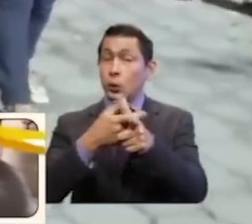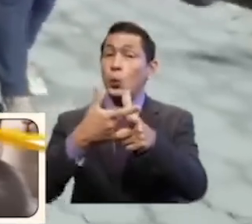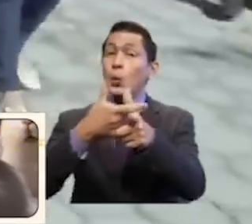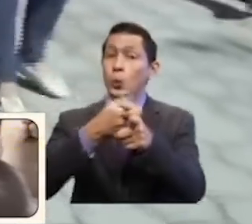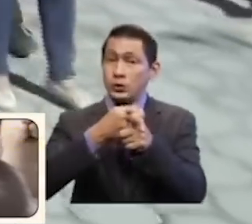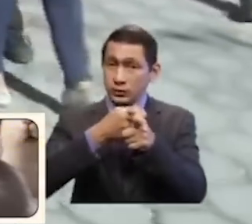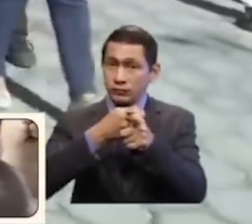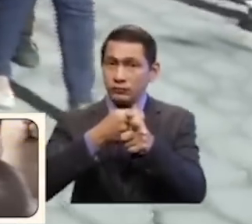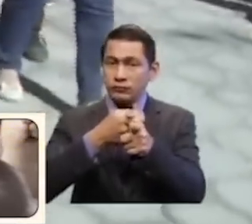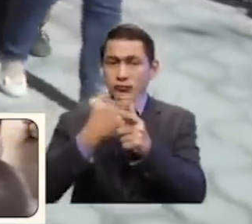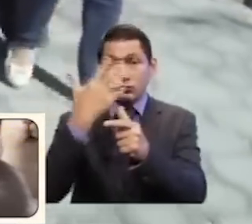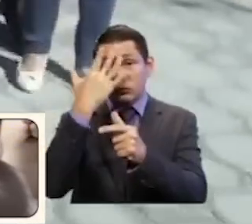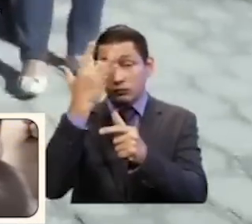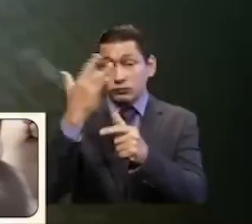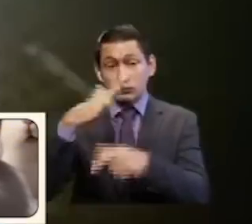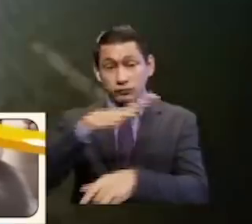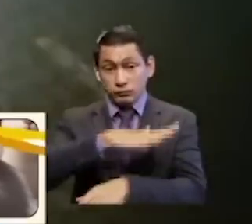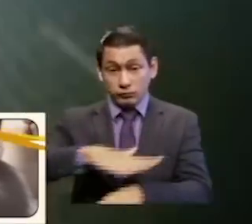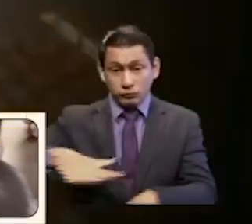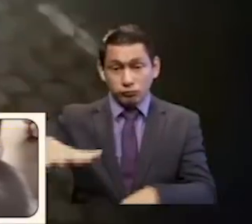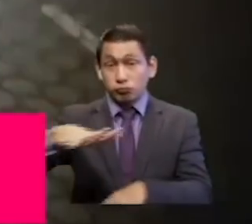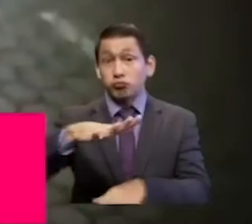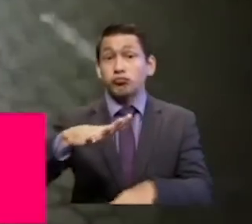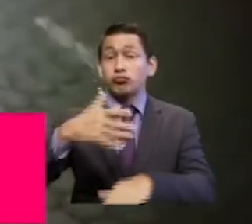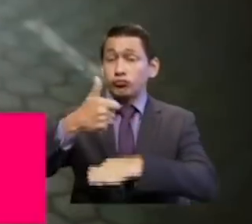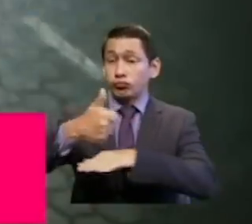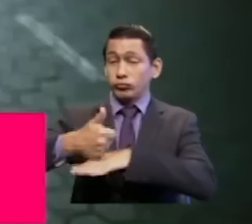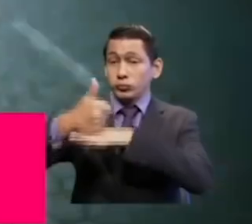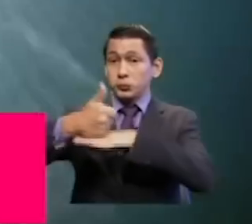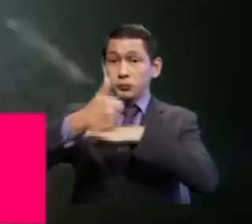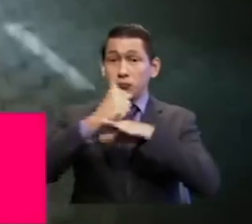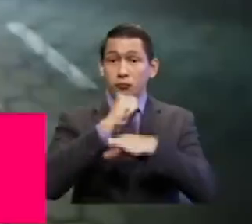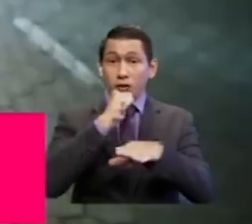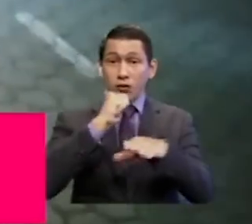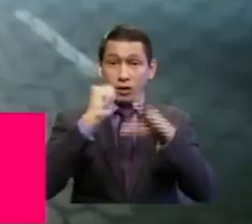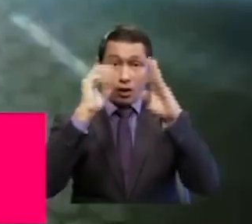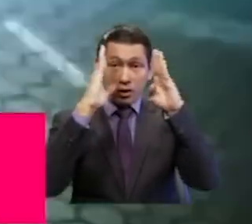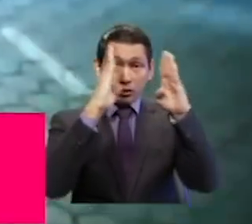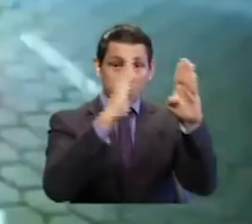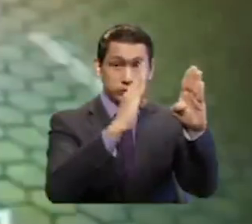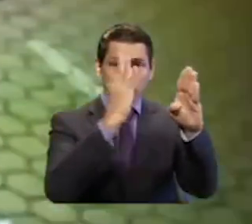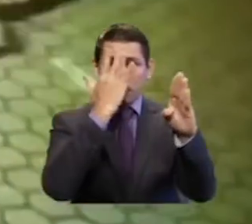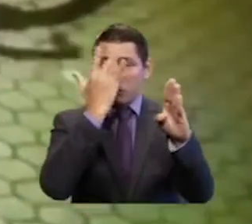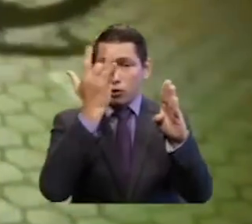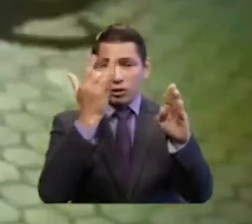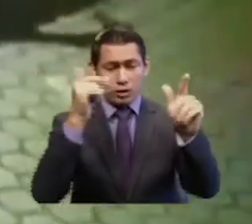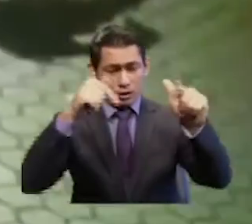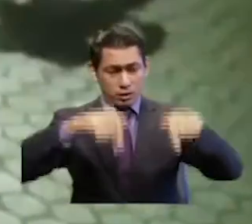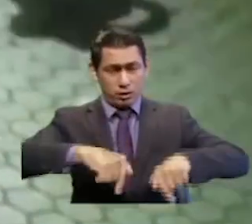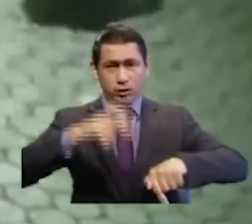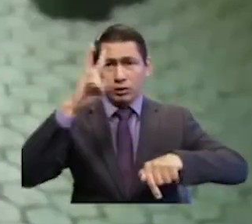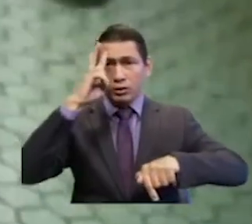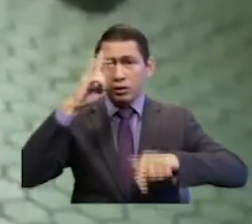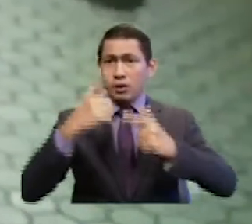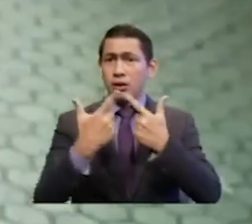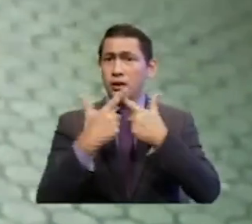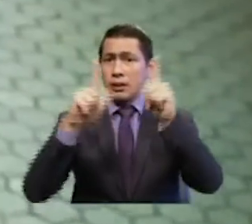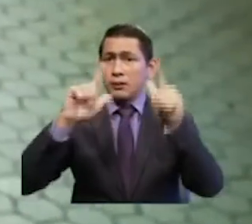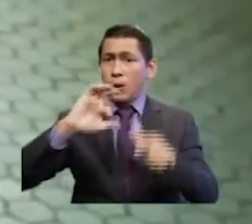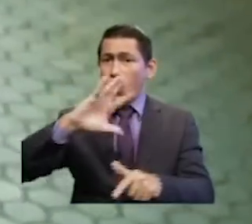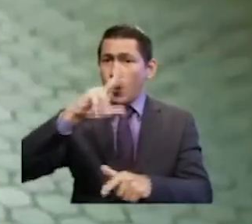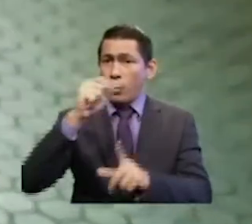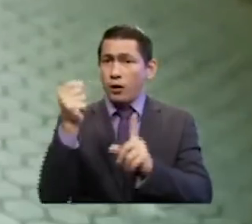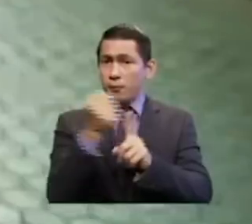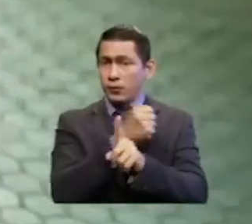urgente, porque acá los espacios abandonados, las calles son escenario perfecto para que los motorizados hagan de la suya. Acá